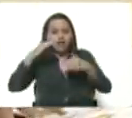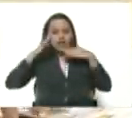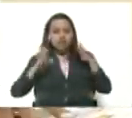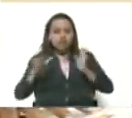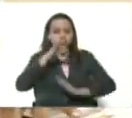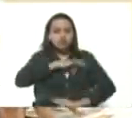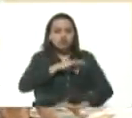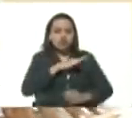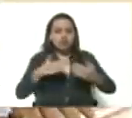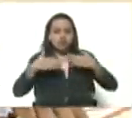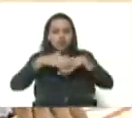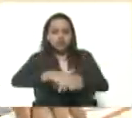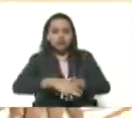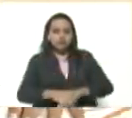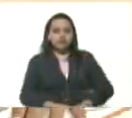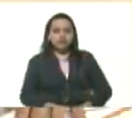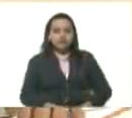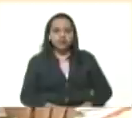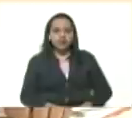integral. Exactamente